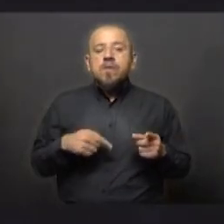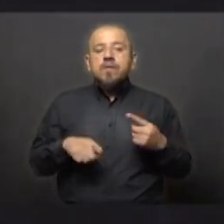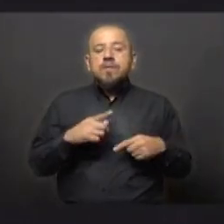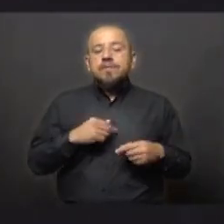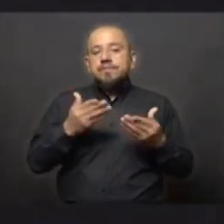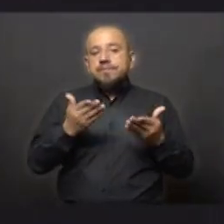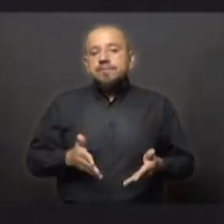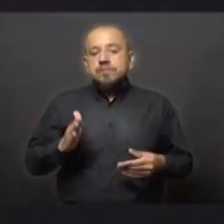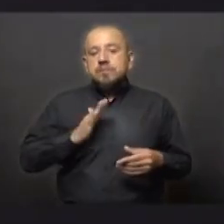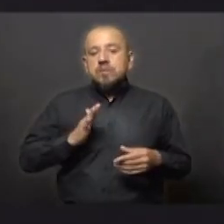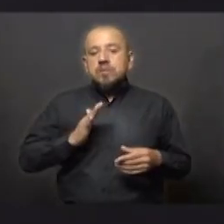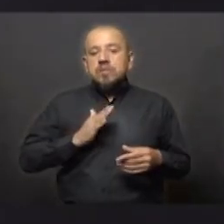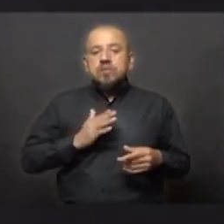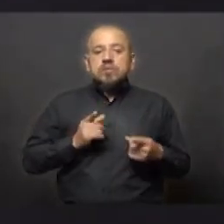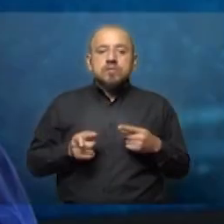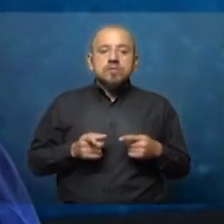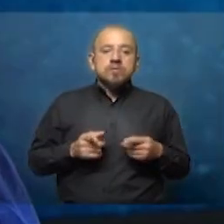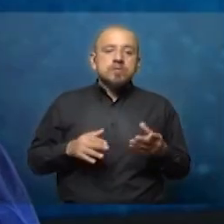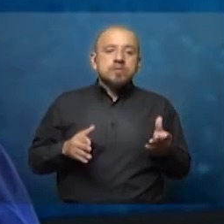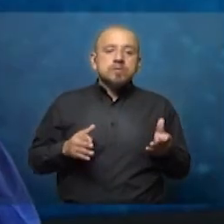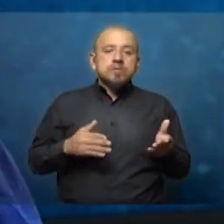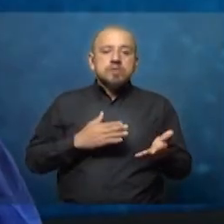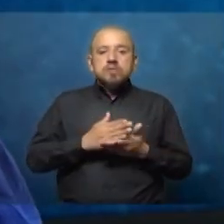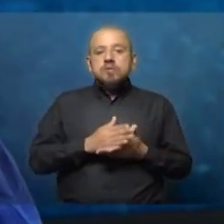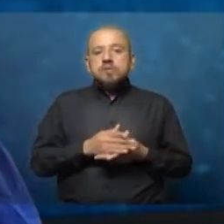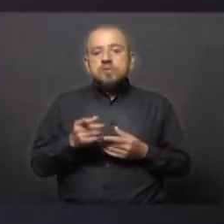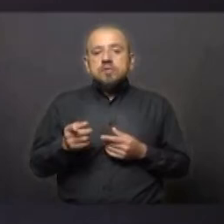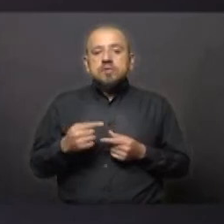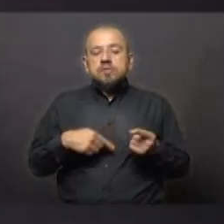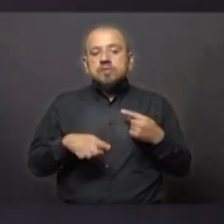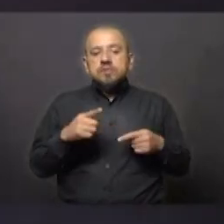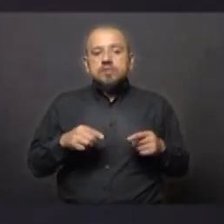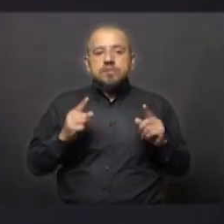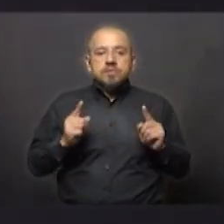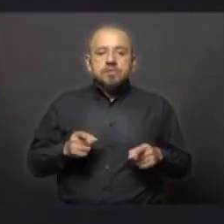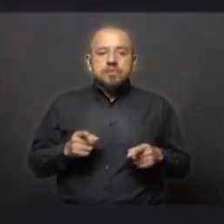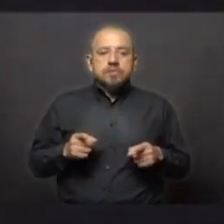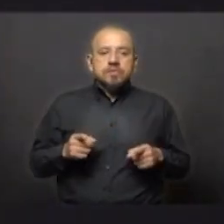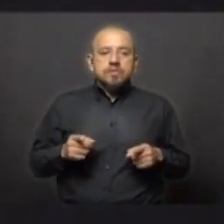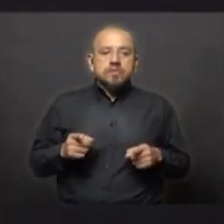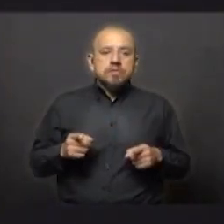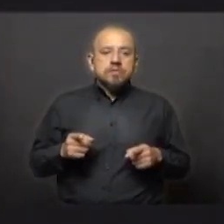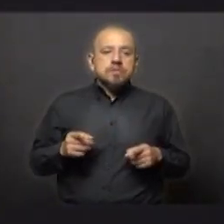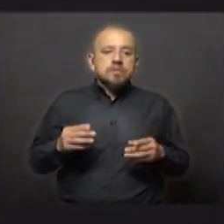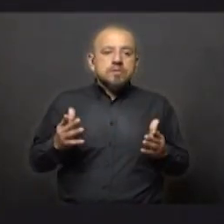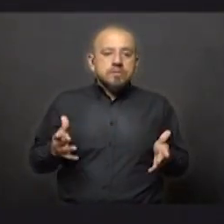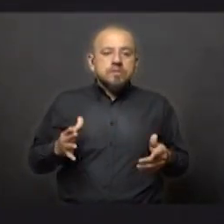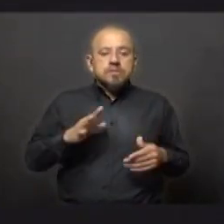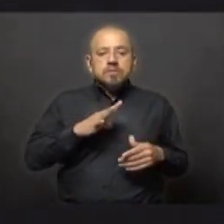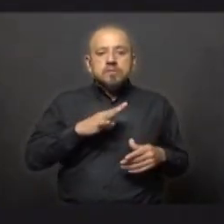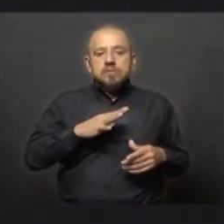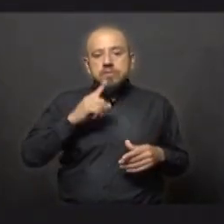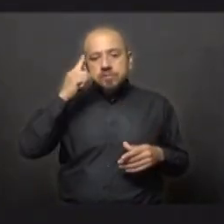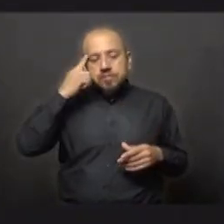cuerpo de las mujeres por esa mujer siendo solo madre o esposa básicamente no Claro pero también en términos de hay como bueno